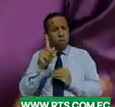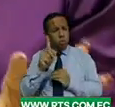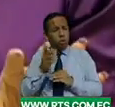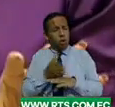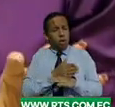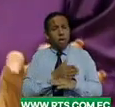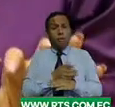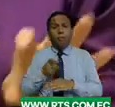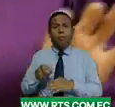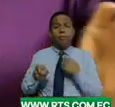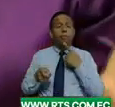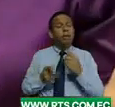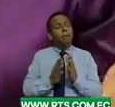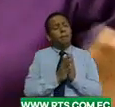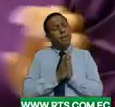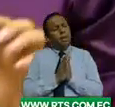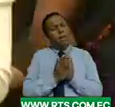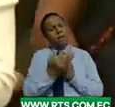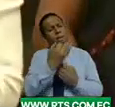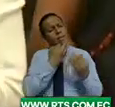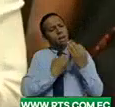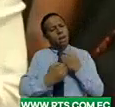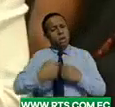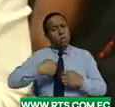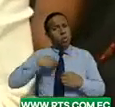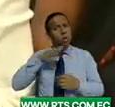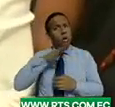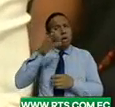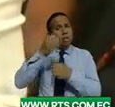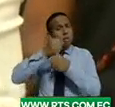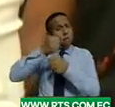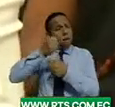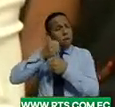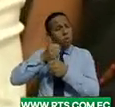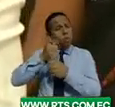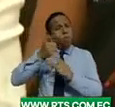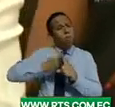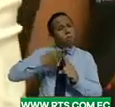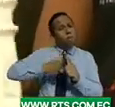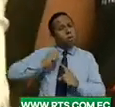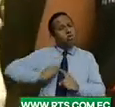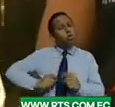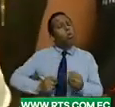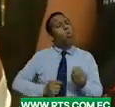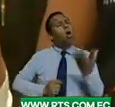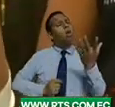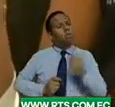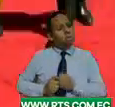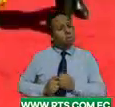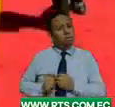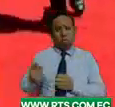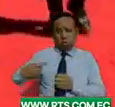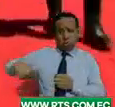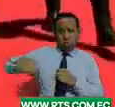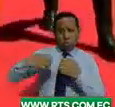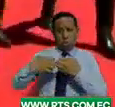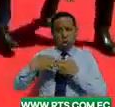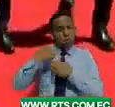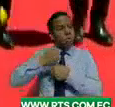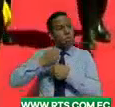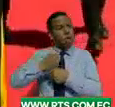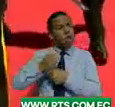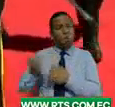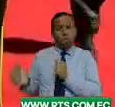se especifique cuál será su remuneración mensual y la de su equipo de trabajo, a quién debe responder sobre sus actividades en Israel y